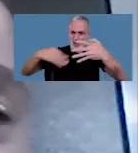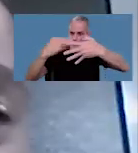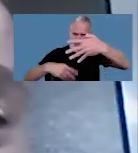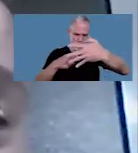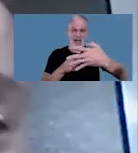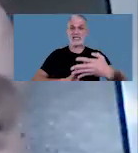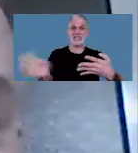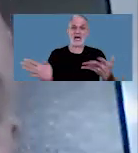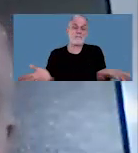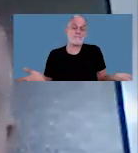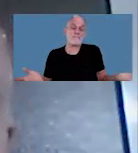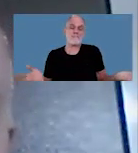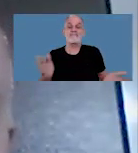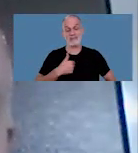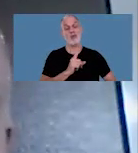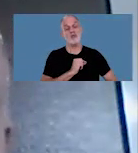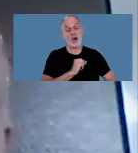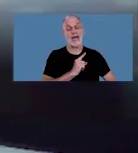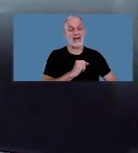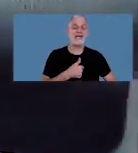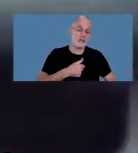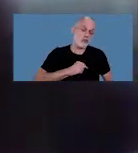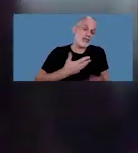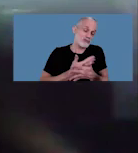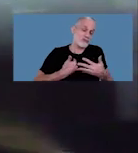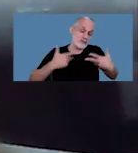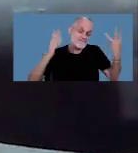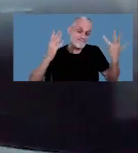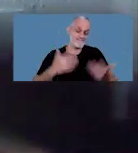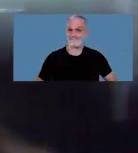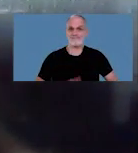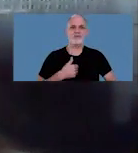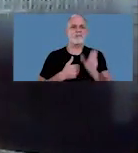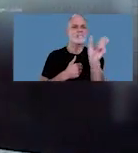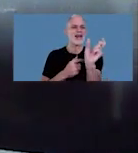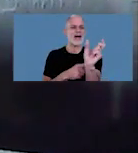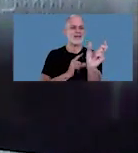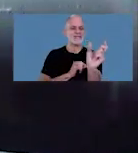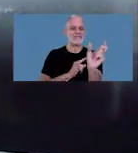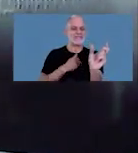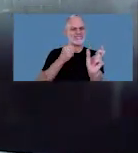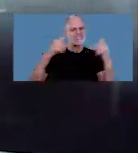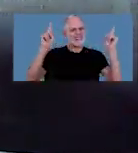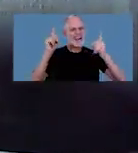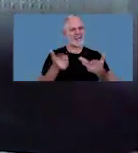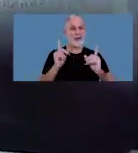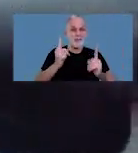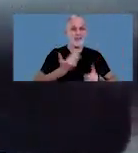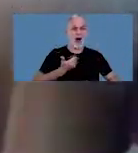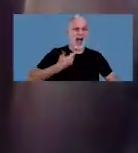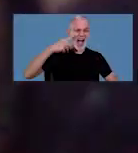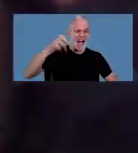viene yo en no puedo, bolsa. me duele un poco, o sea, me duele o me llama la atención, no sé qué palabra ponerle, que sea Sí, el sí, mismo sí, sí. fisco el que